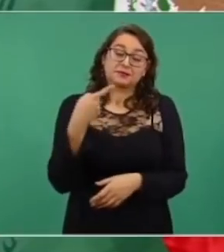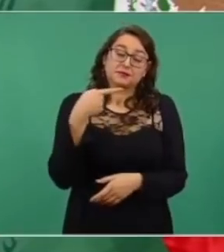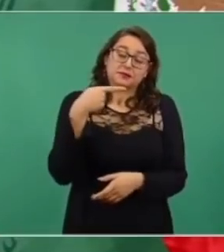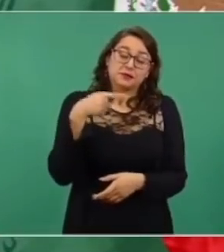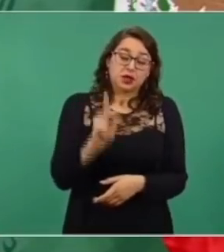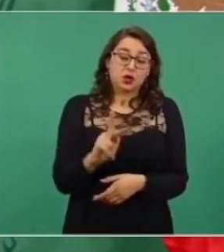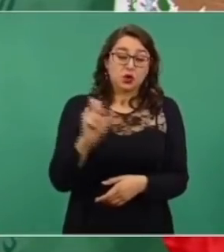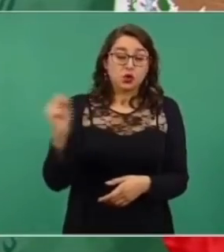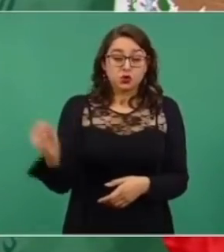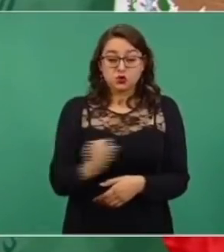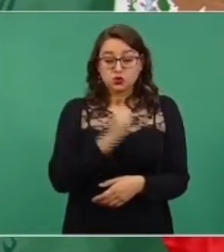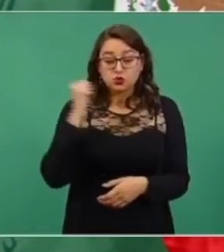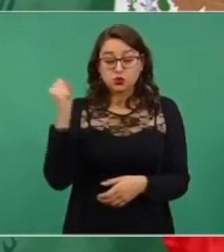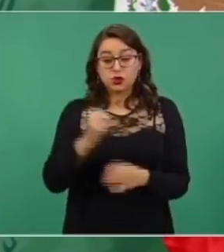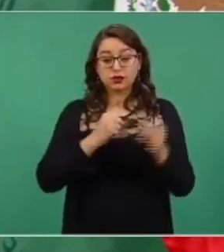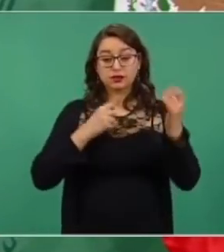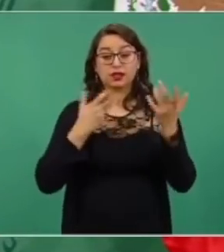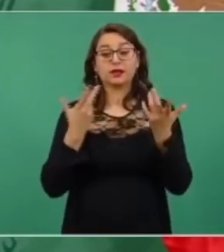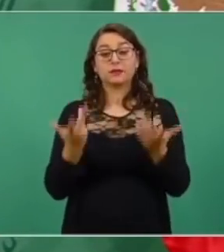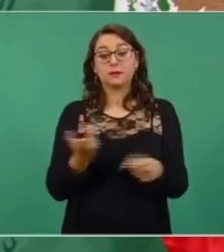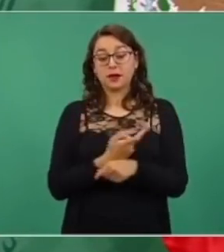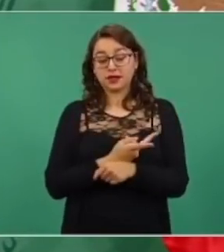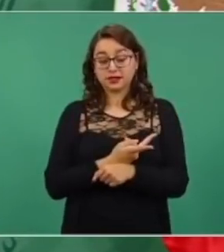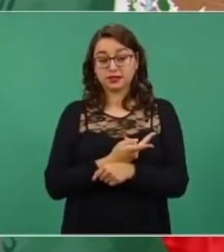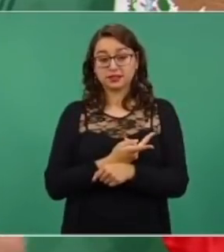la especulación